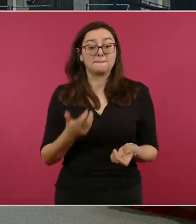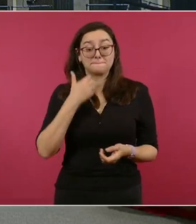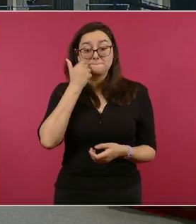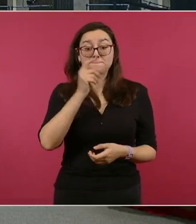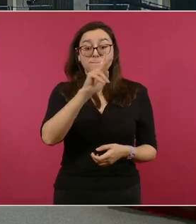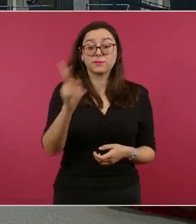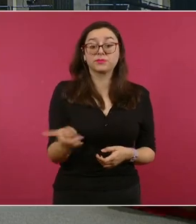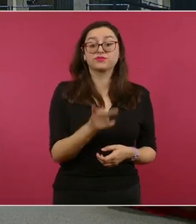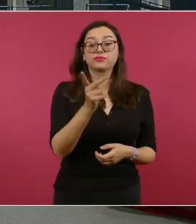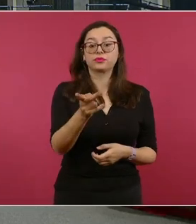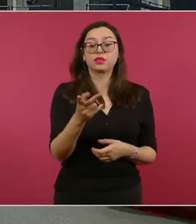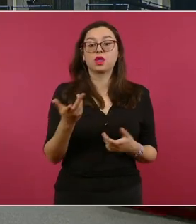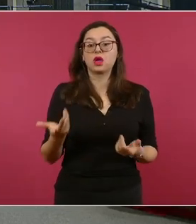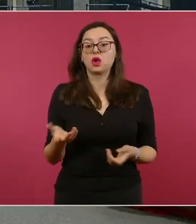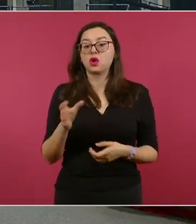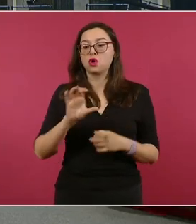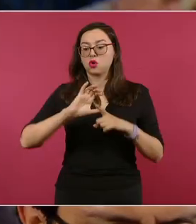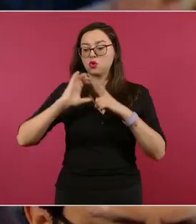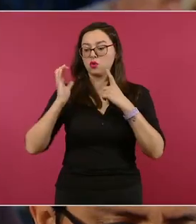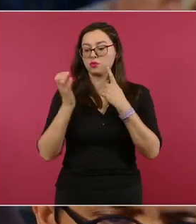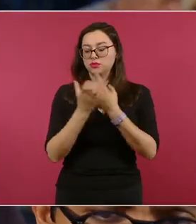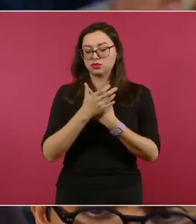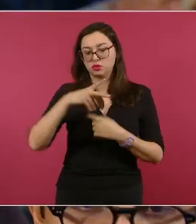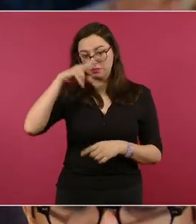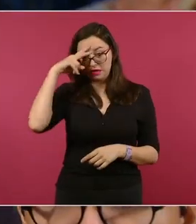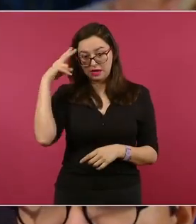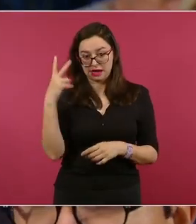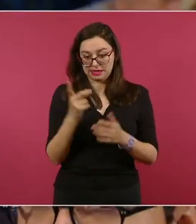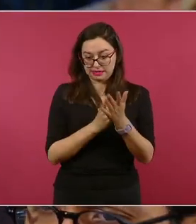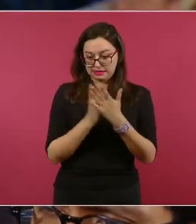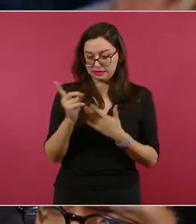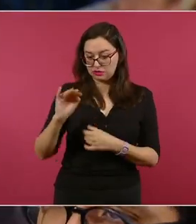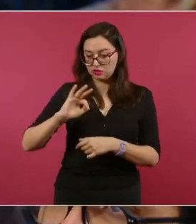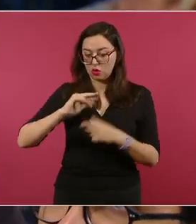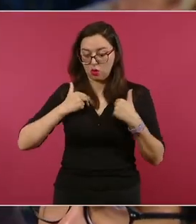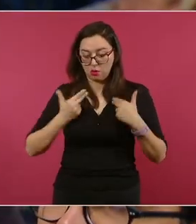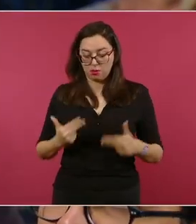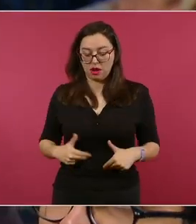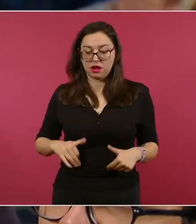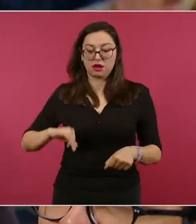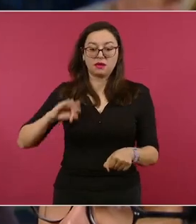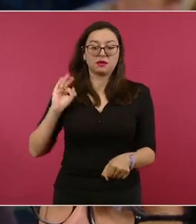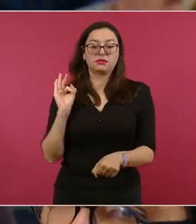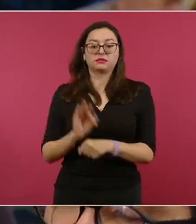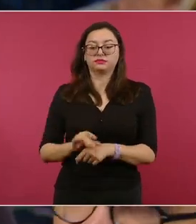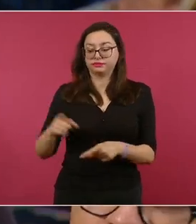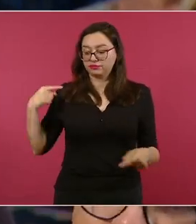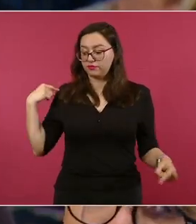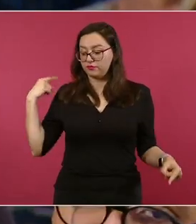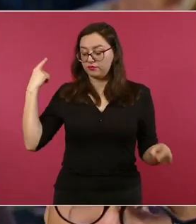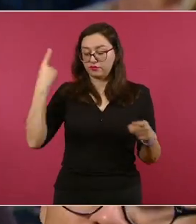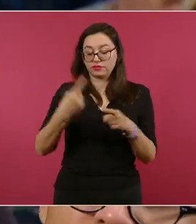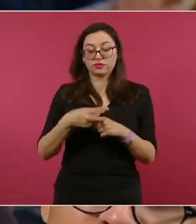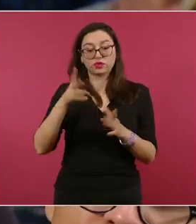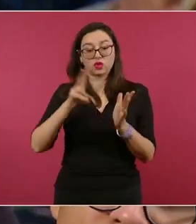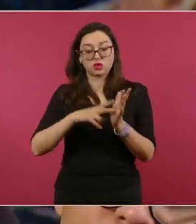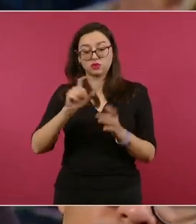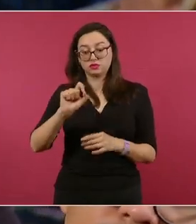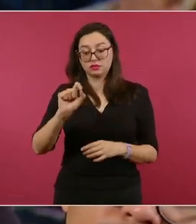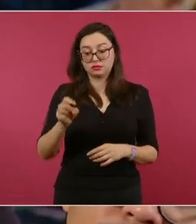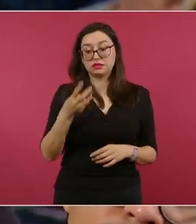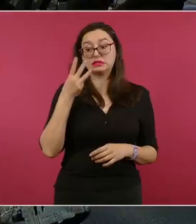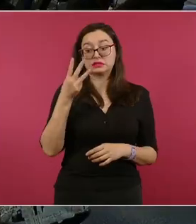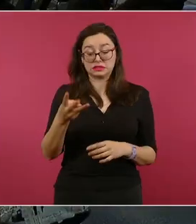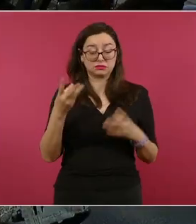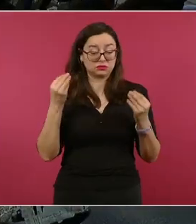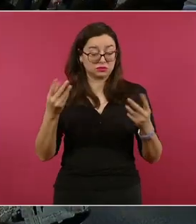Comisión Mexicana de Defensa y Promoción de los Derechos Humanos estima que hasta octubre de 2023 había 386,000 personas desplazadas de